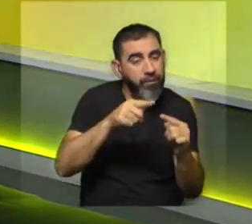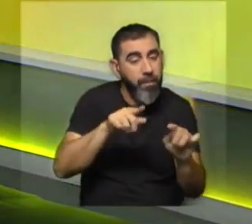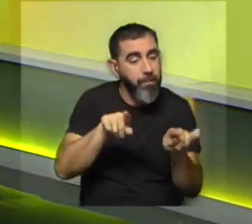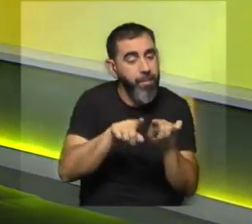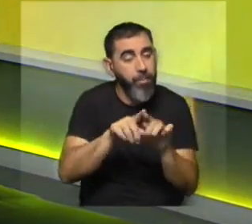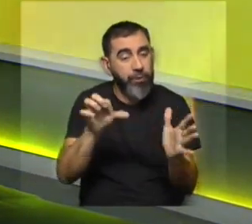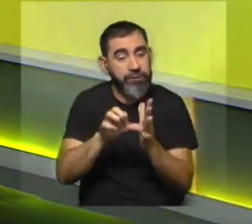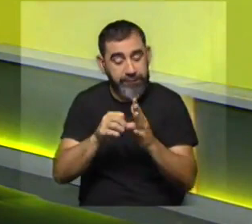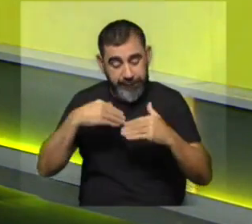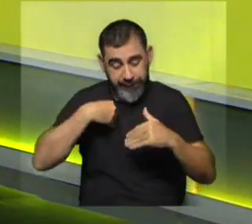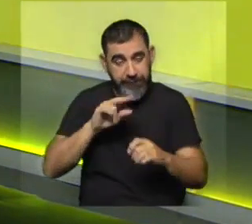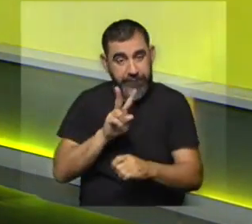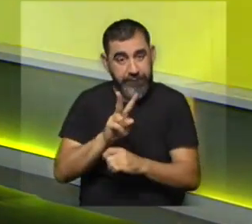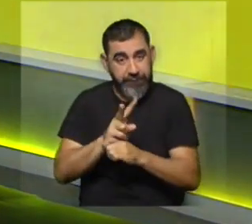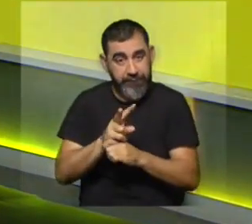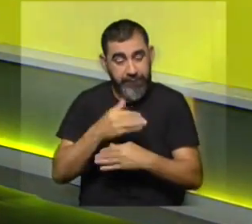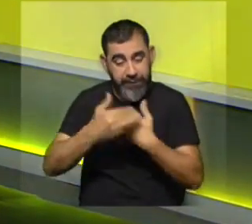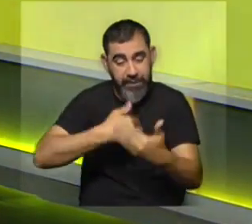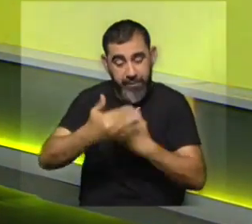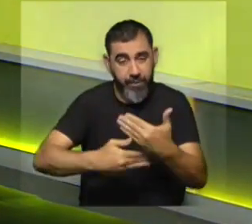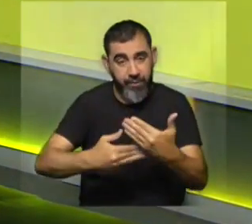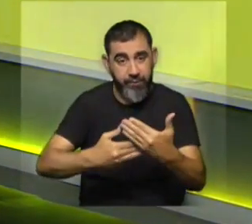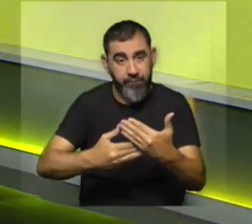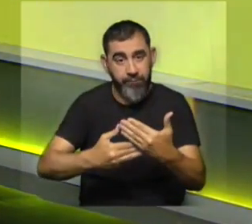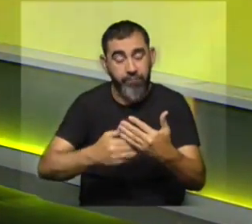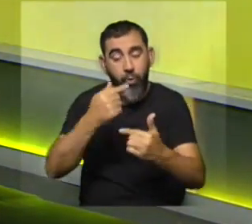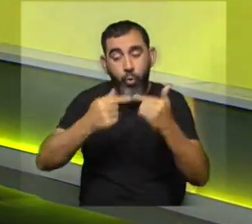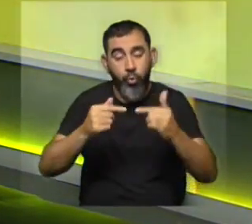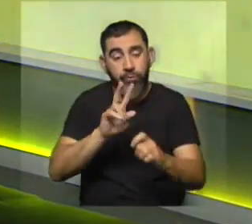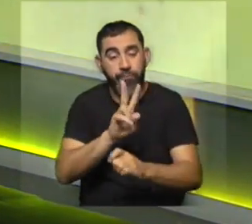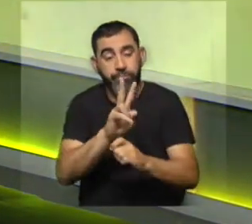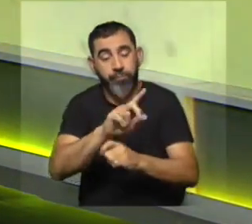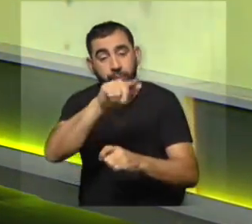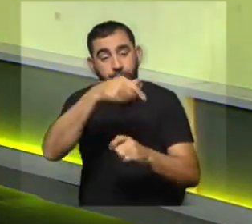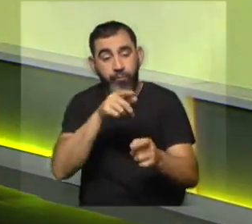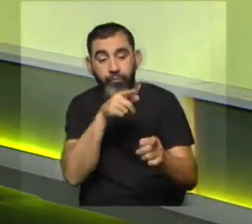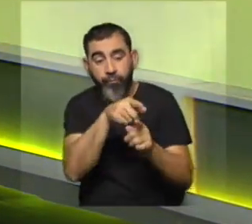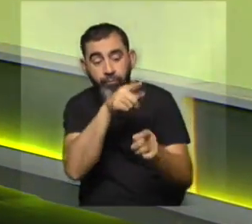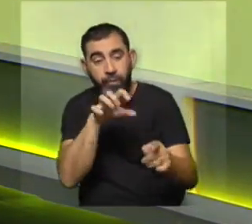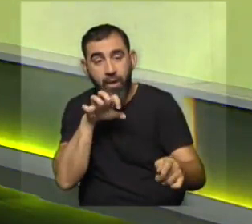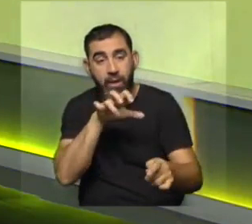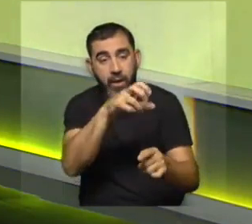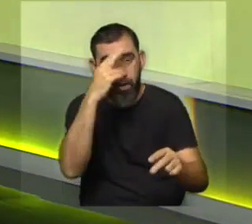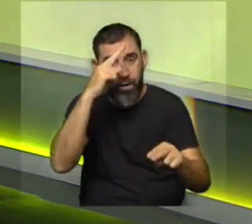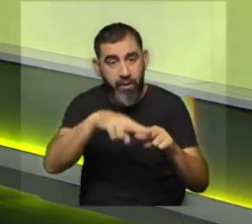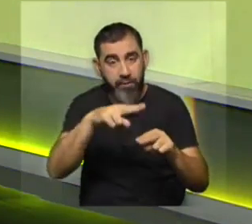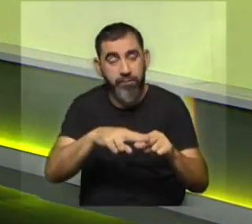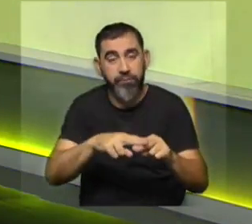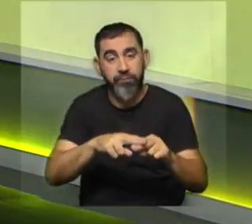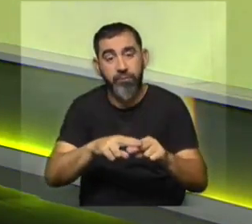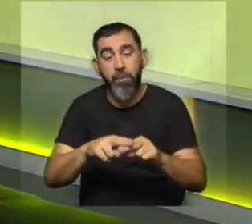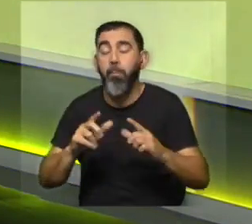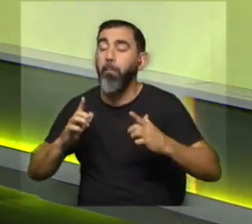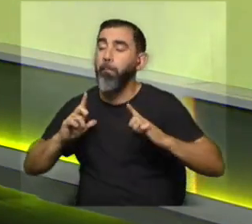propio sistema inmune del organismo genere los elementos que terminen atacando a la enfermedad o al patógeno.